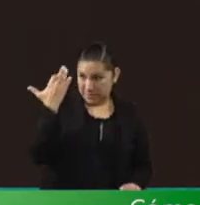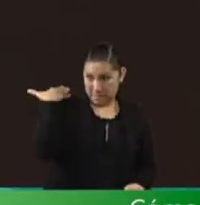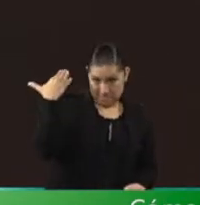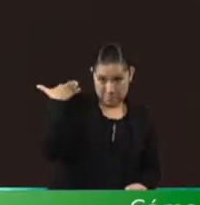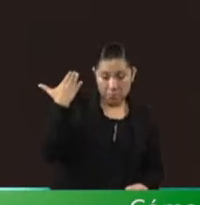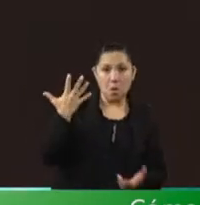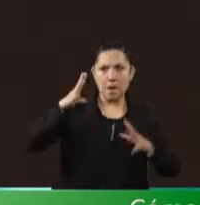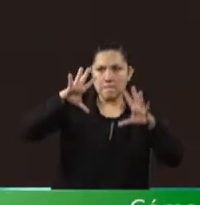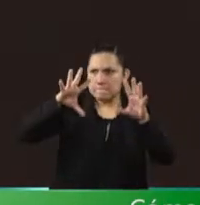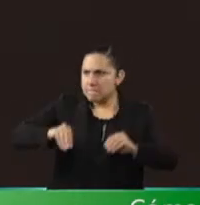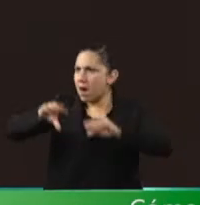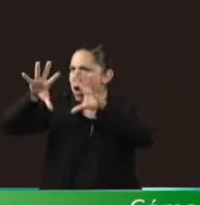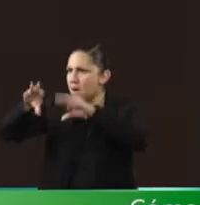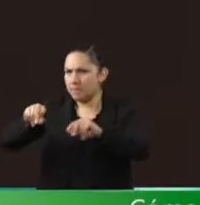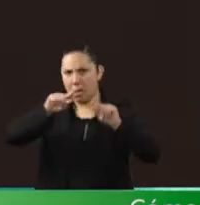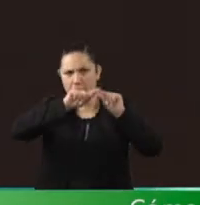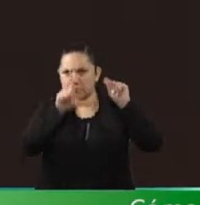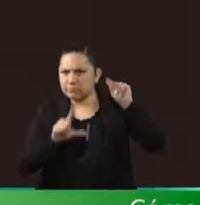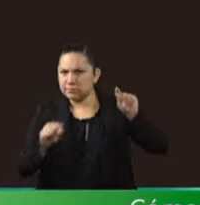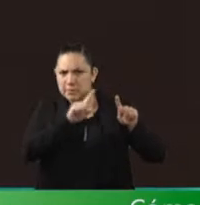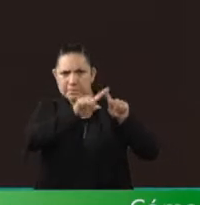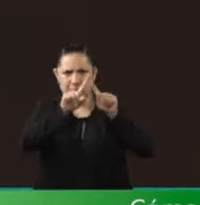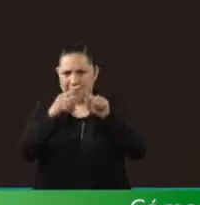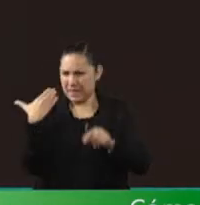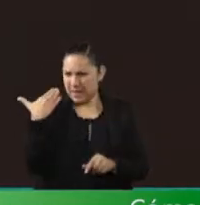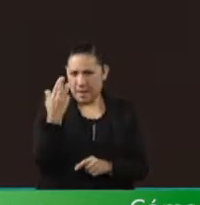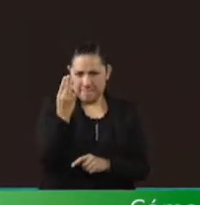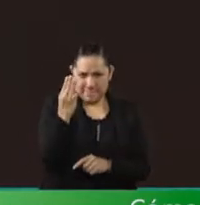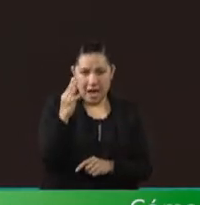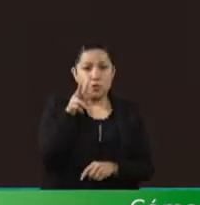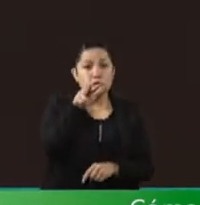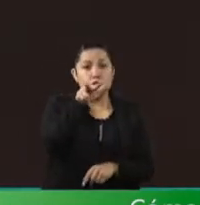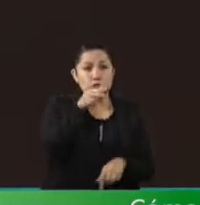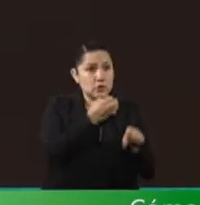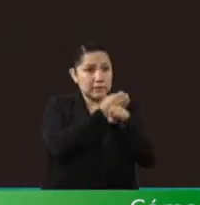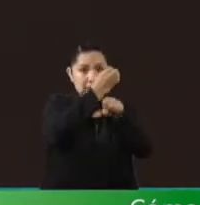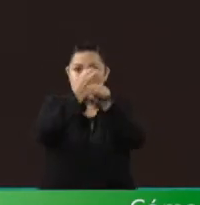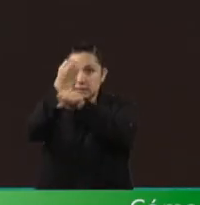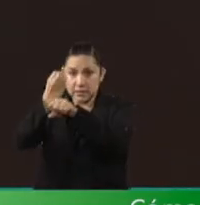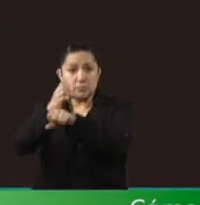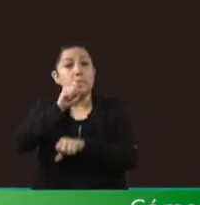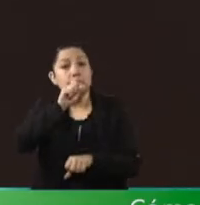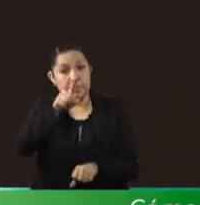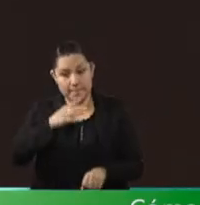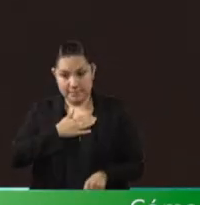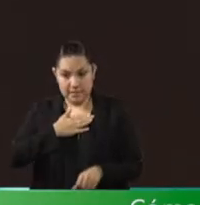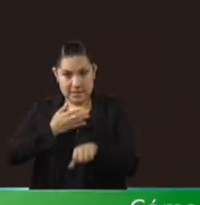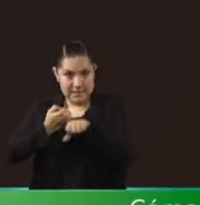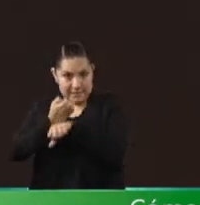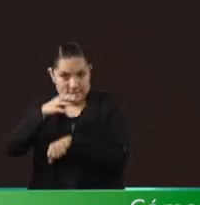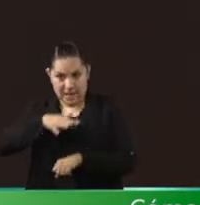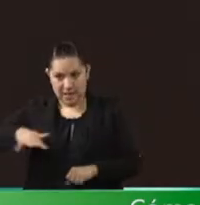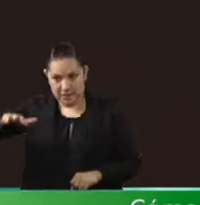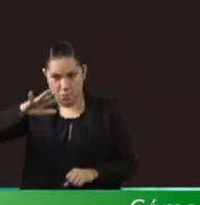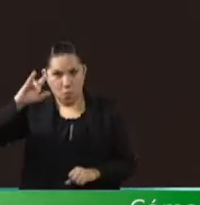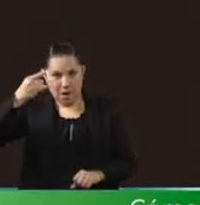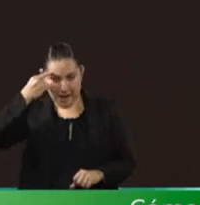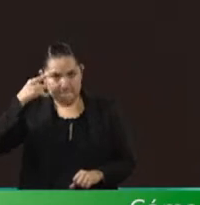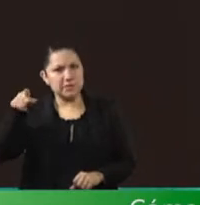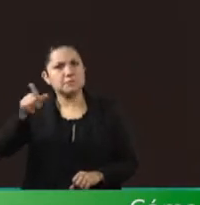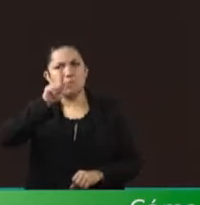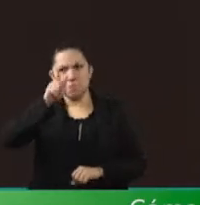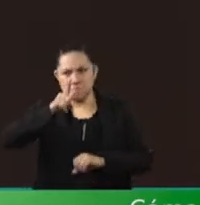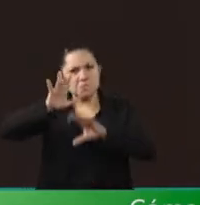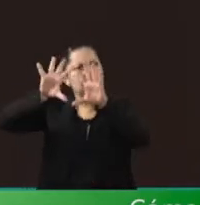año ocurrieron corte de energía en 18 entidades incluyendo nuestro estado Campeche urge encaminarnos al uso de